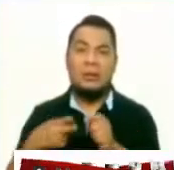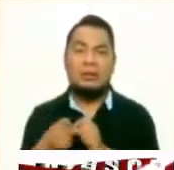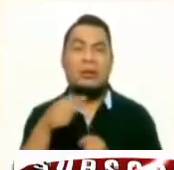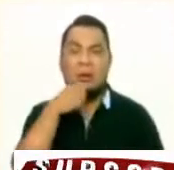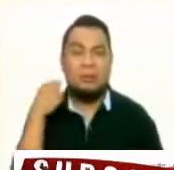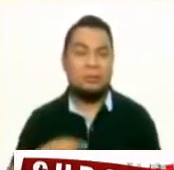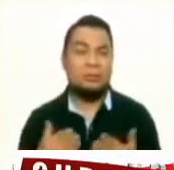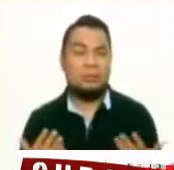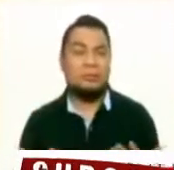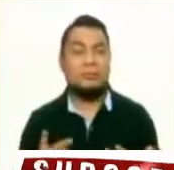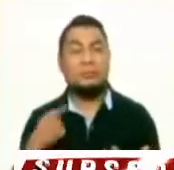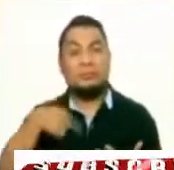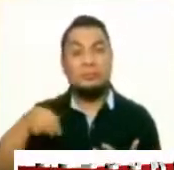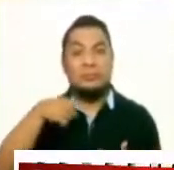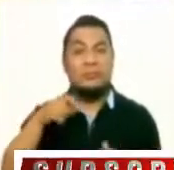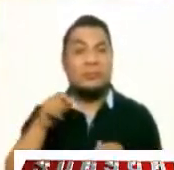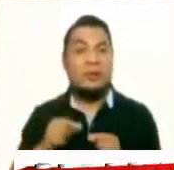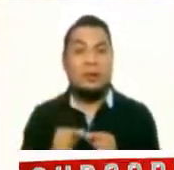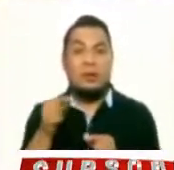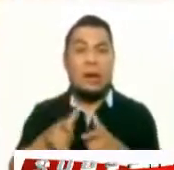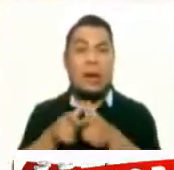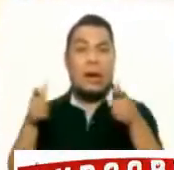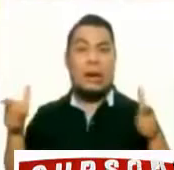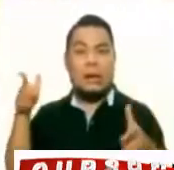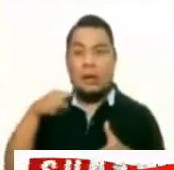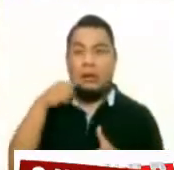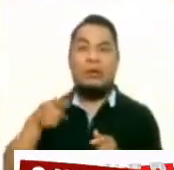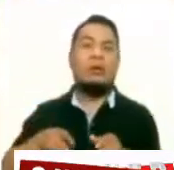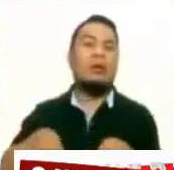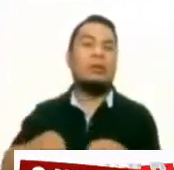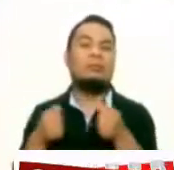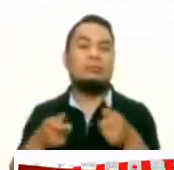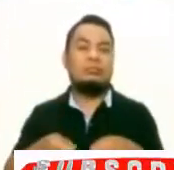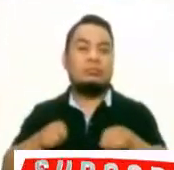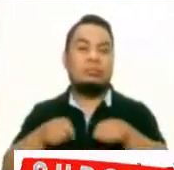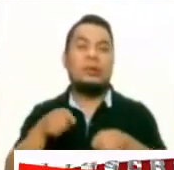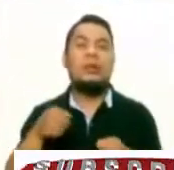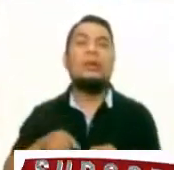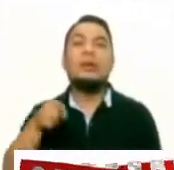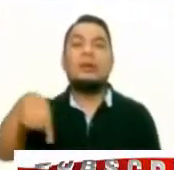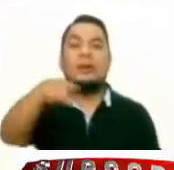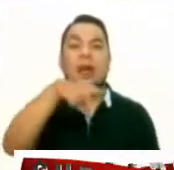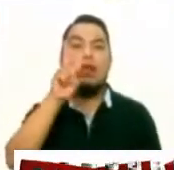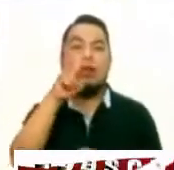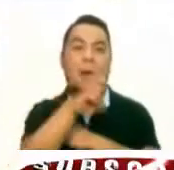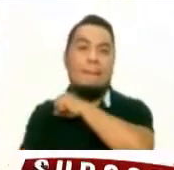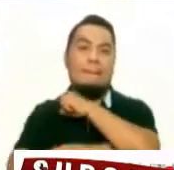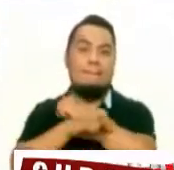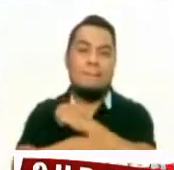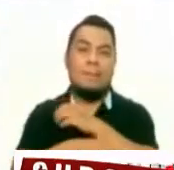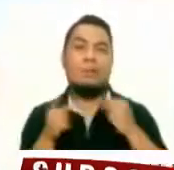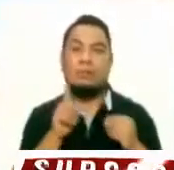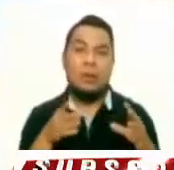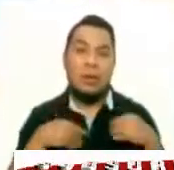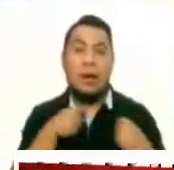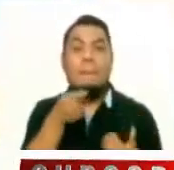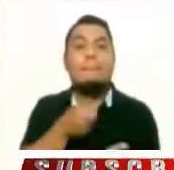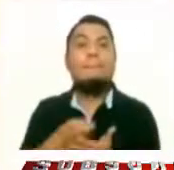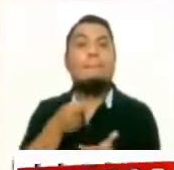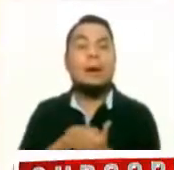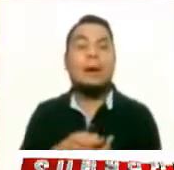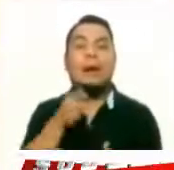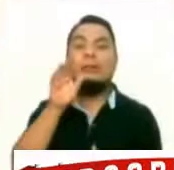Rusia. El gigante energético ruso Gazprom suspendió el envío del combustible a los dos países por no recibir un pago en